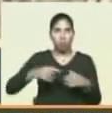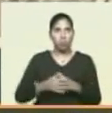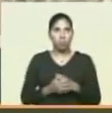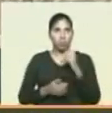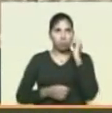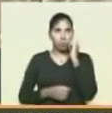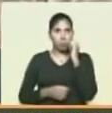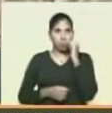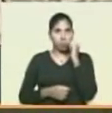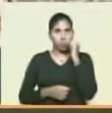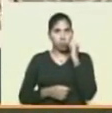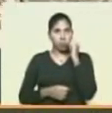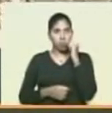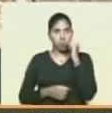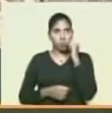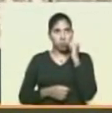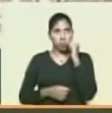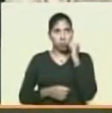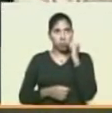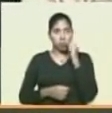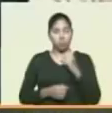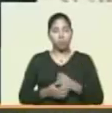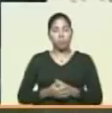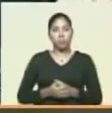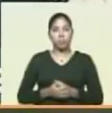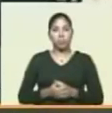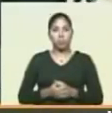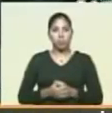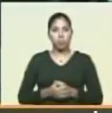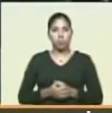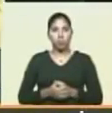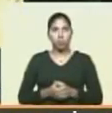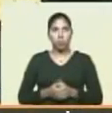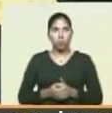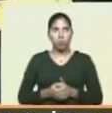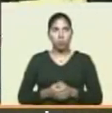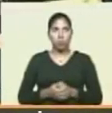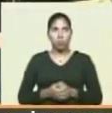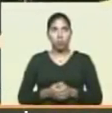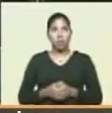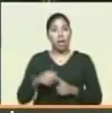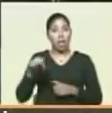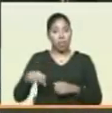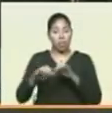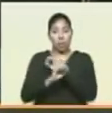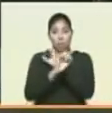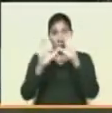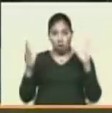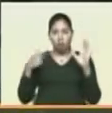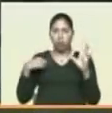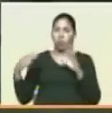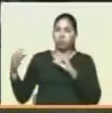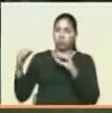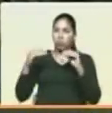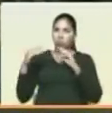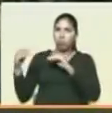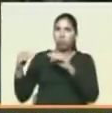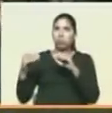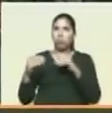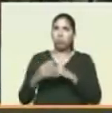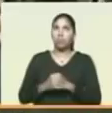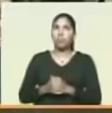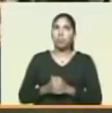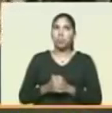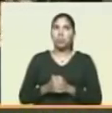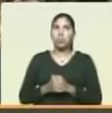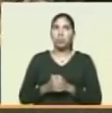Delagro, la producción agroalimentaria. Y esta mañana lo conversábamos con los compañeros